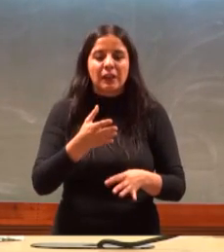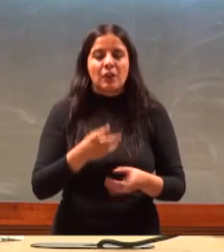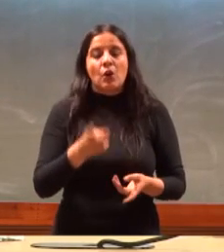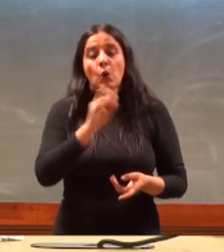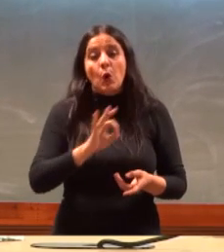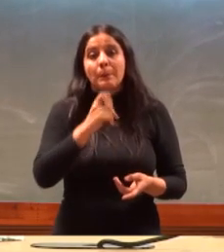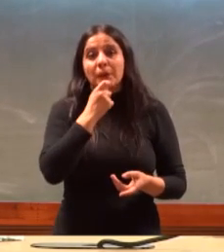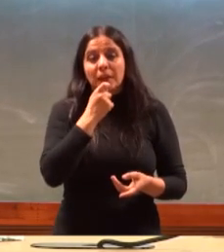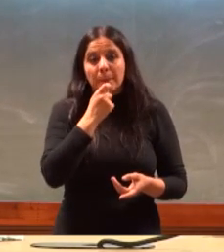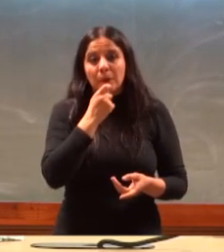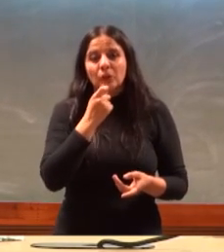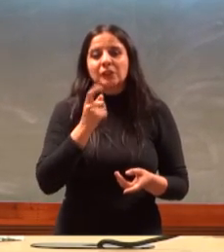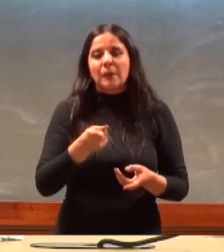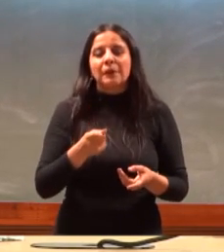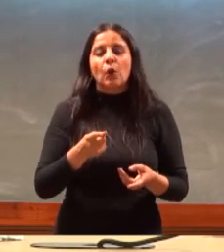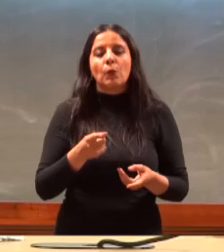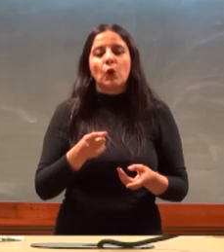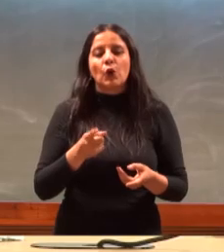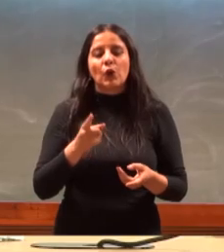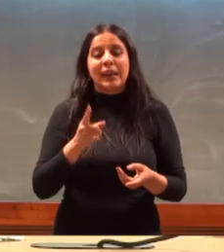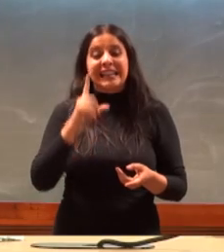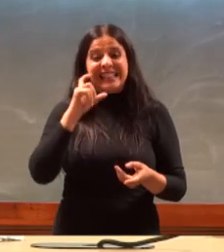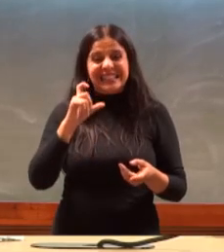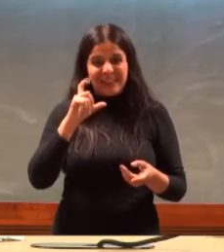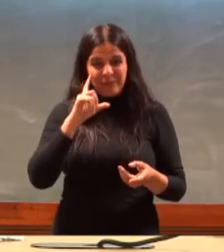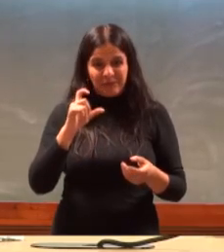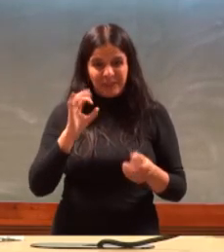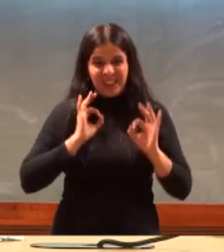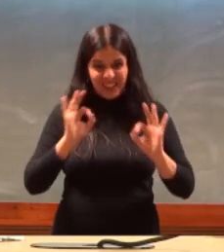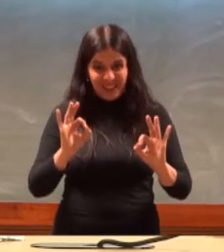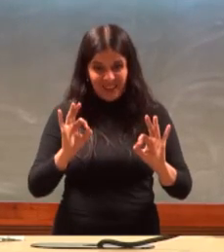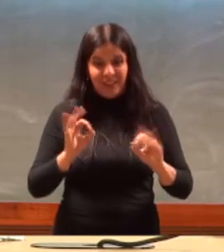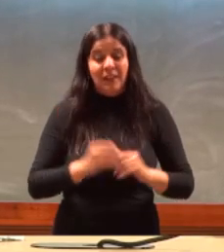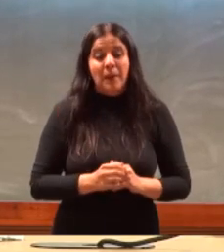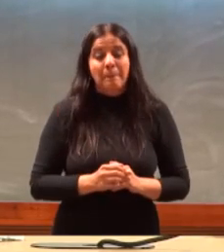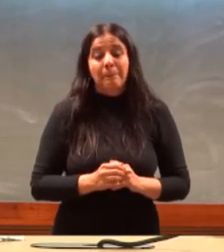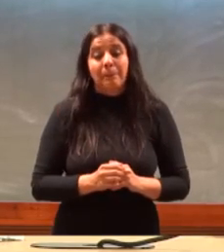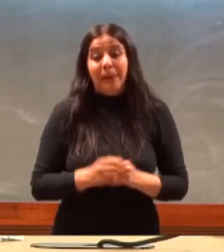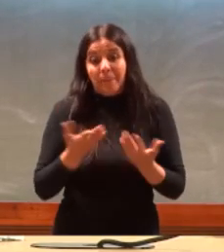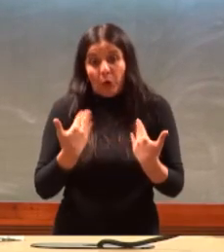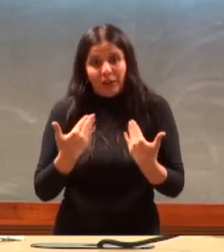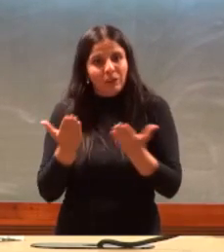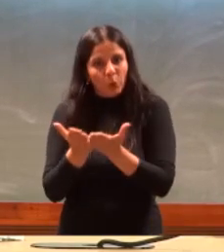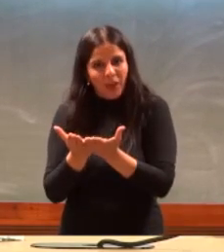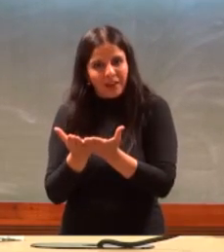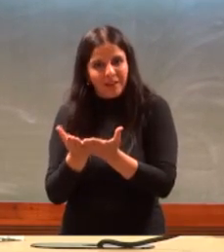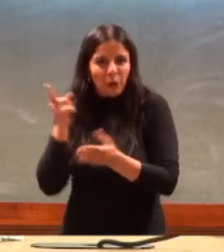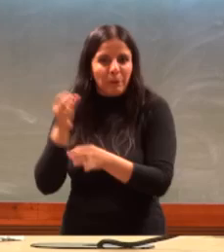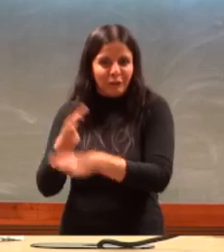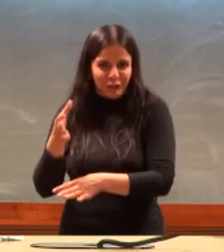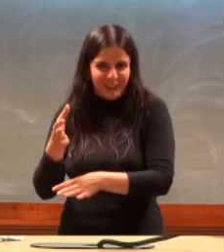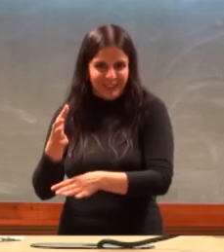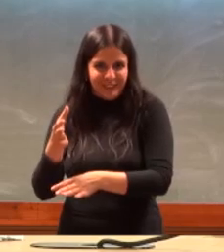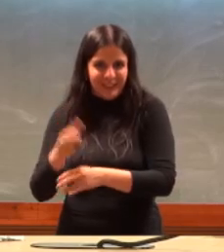por estudio para el claustro no docente Este claustro ha sido ha tenido una una renovación bastante importante y tiene altos niveles de